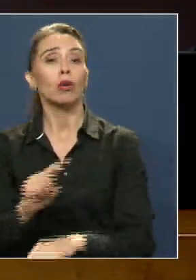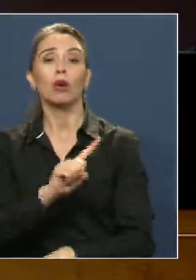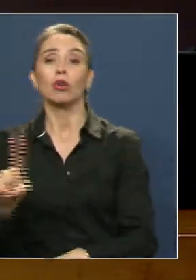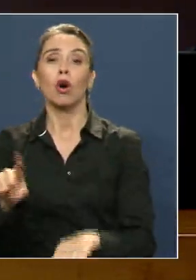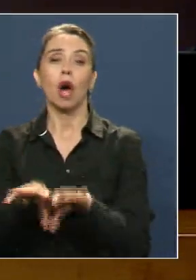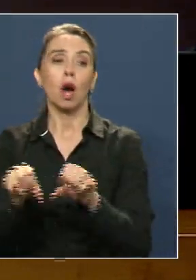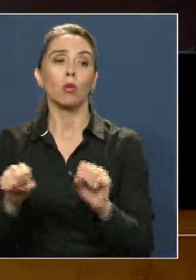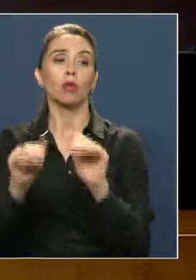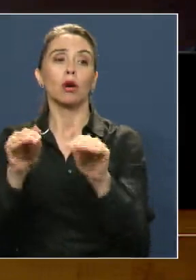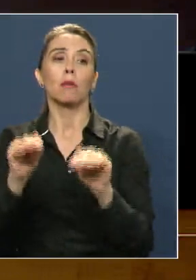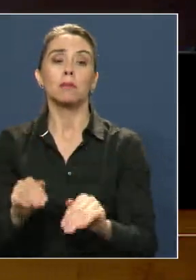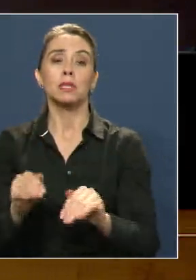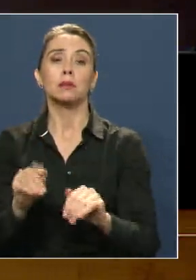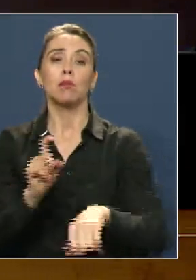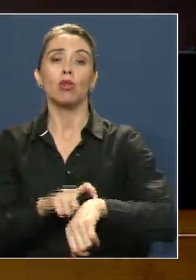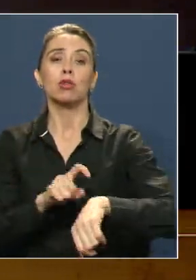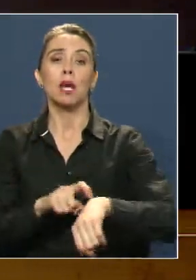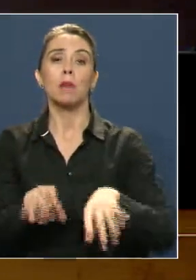acuerdo de comité.